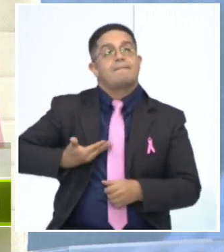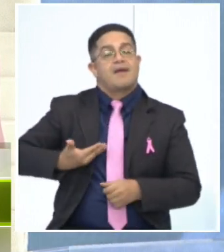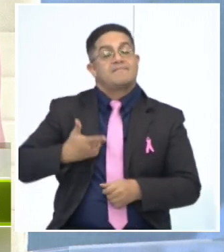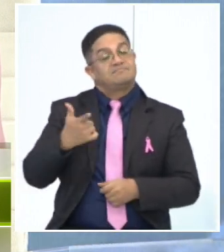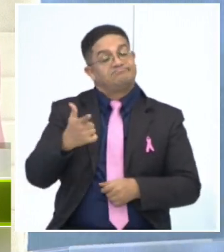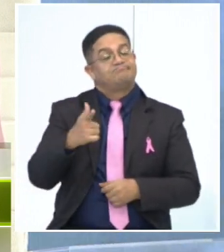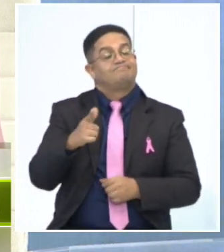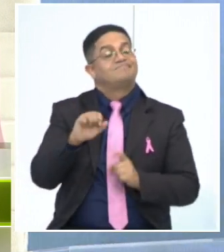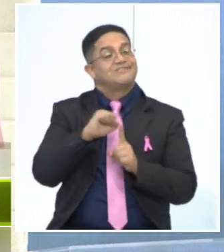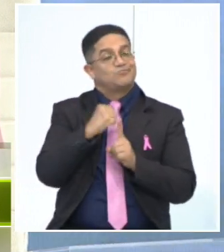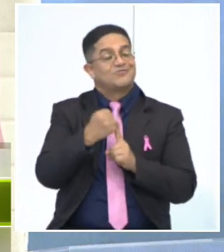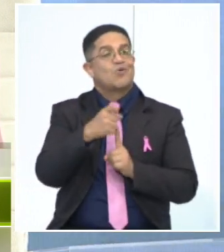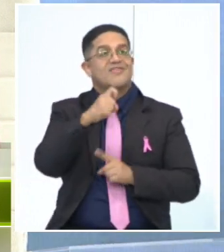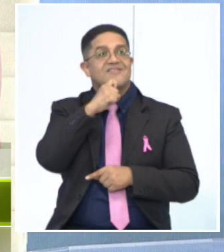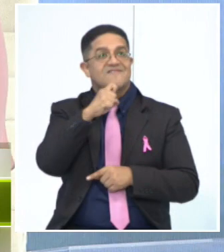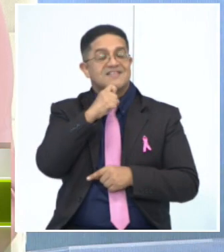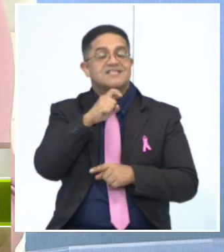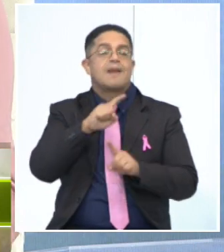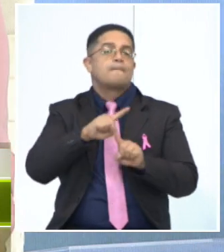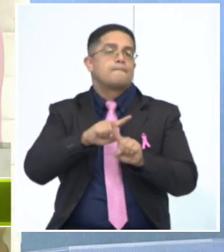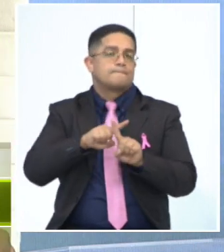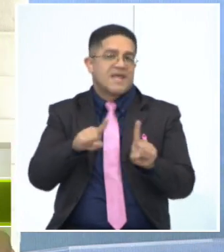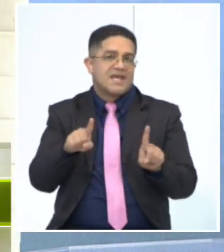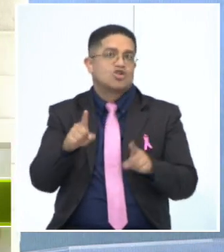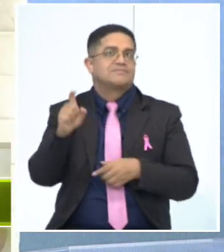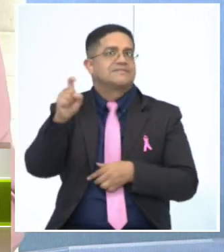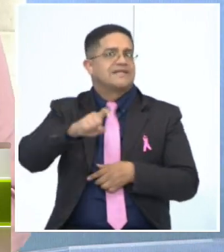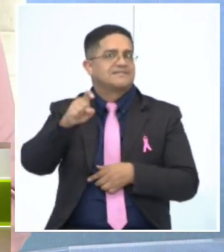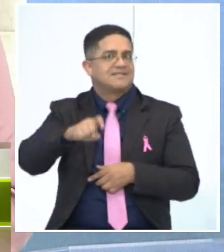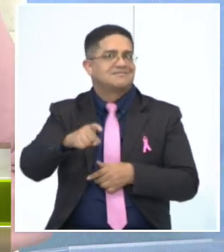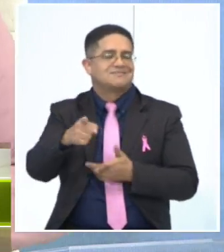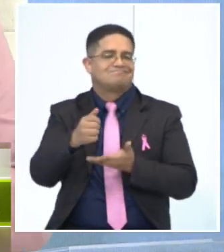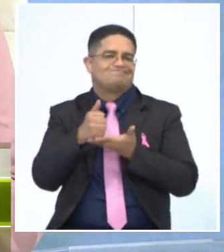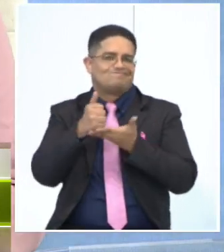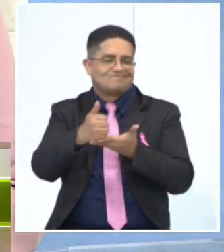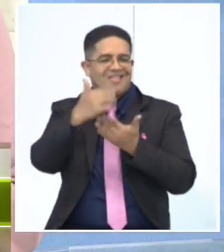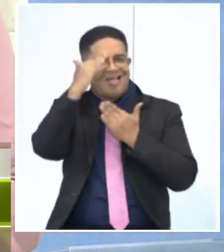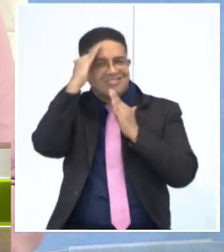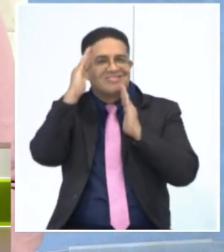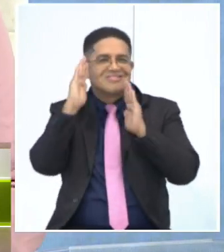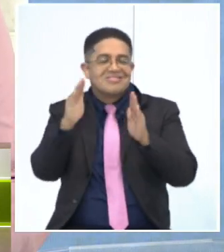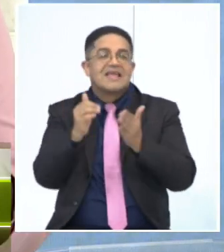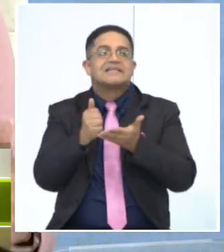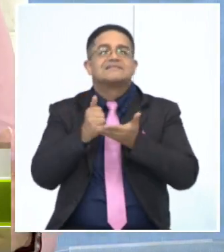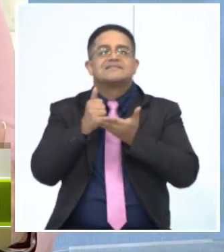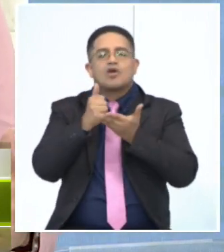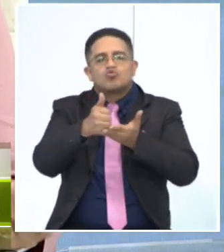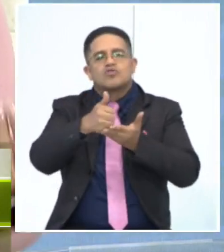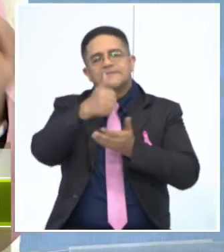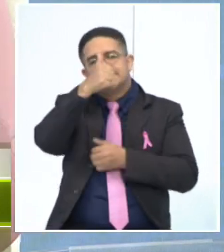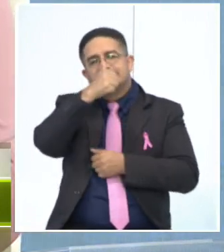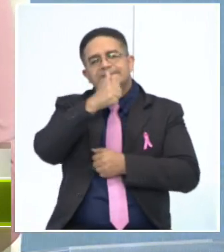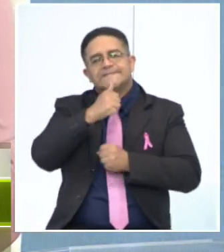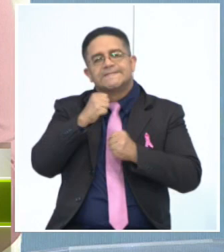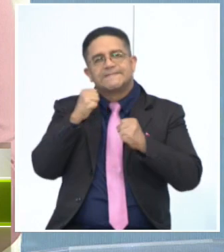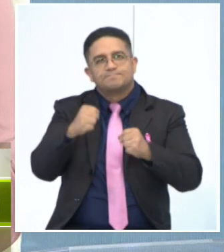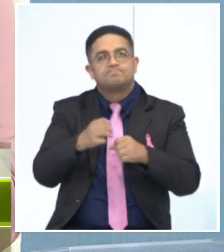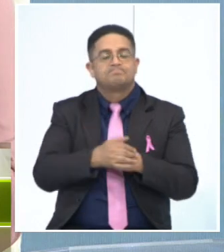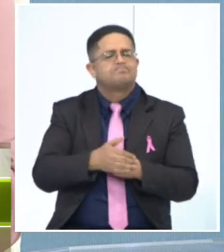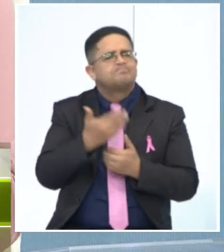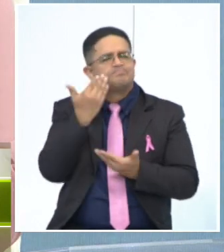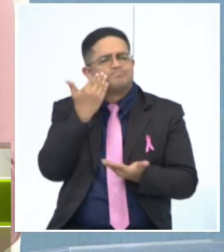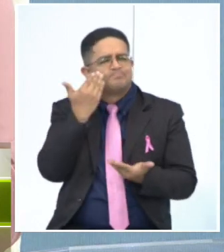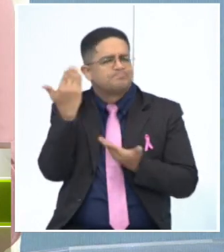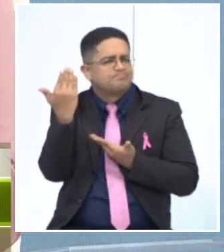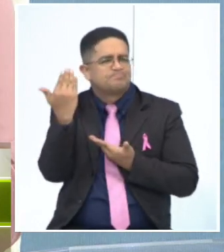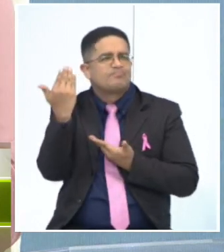bastante difícil, pero que tiene un equipo maravilloso para atenderlos y ayudar a pasar este proceso. Veamos el